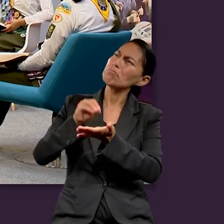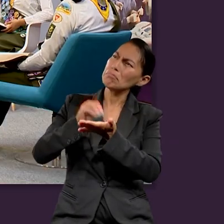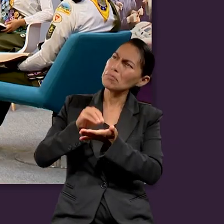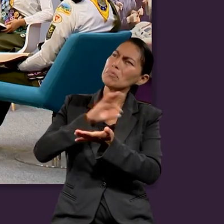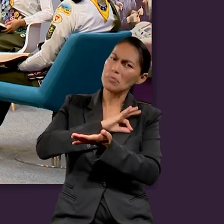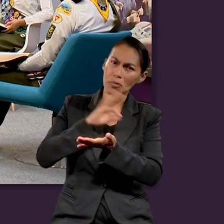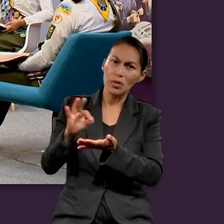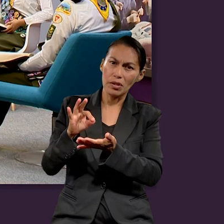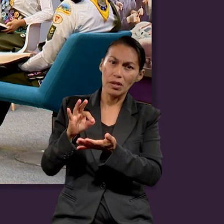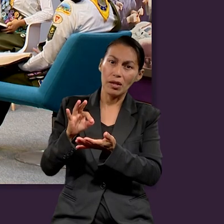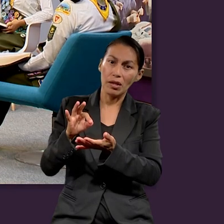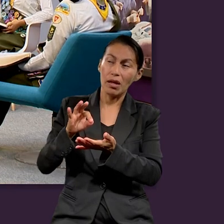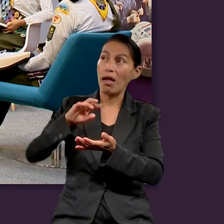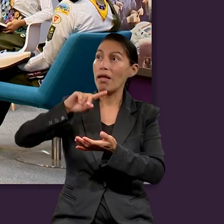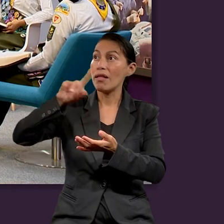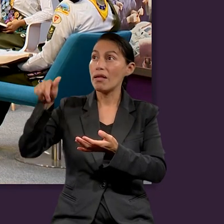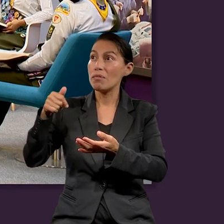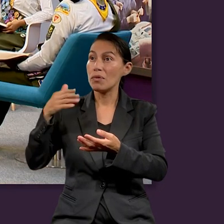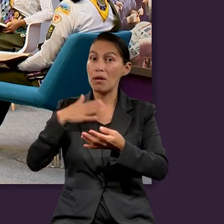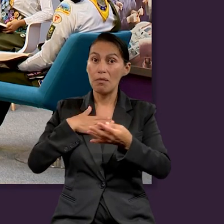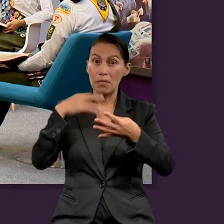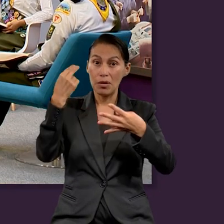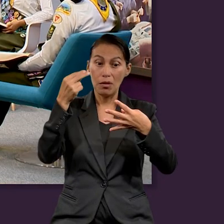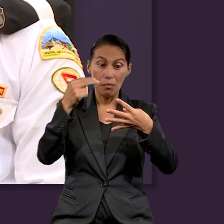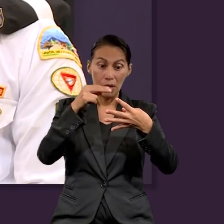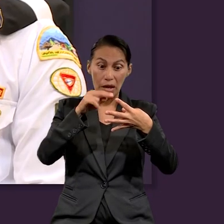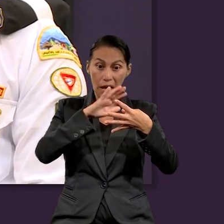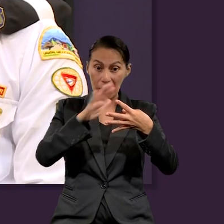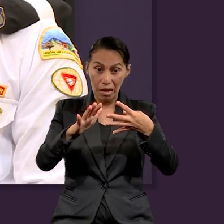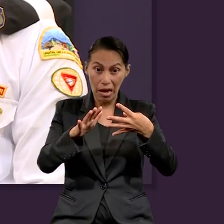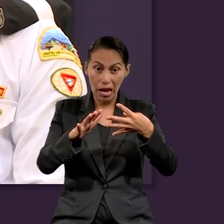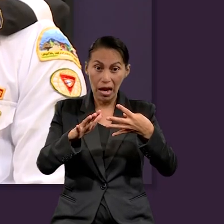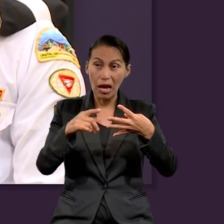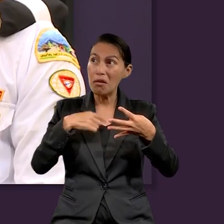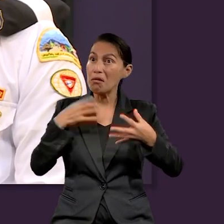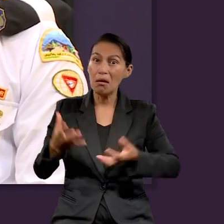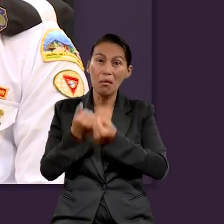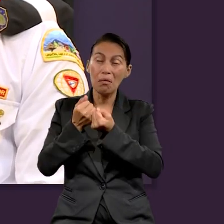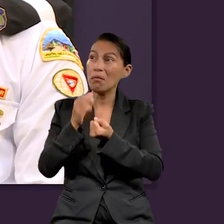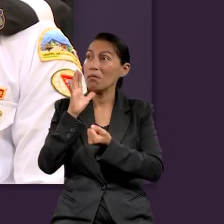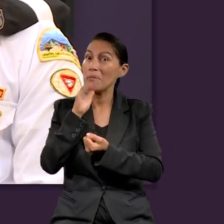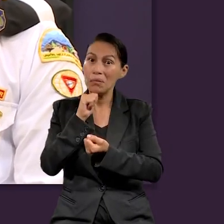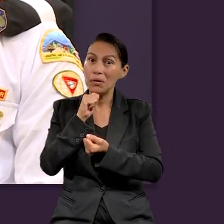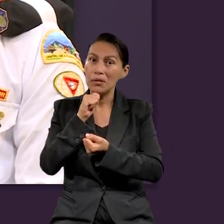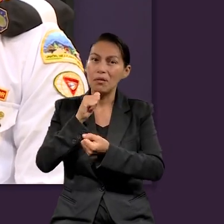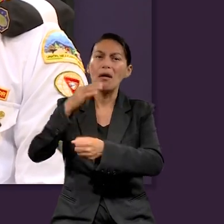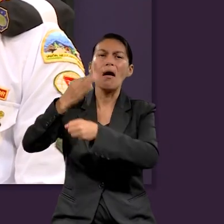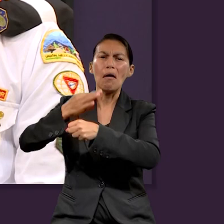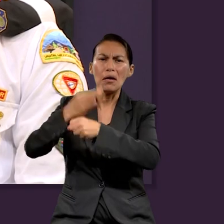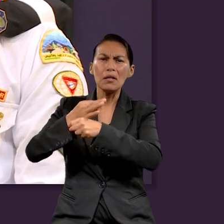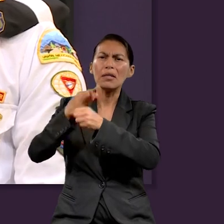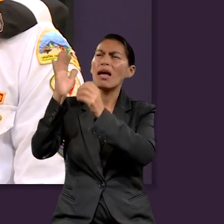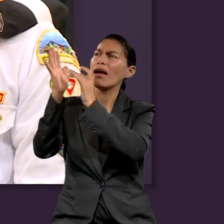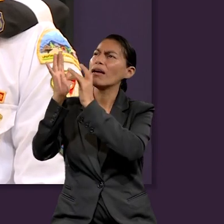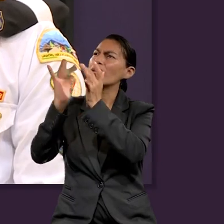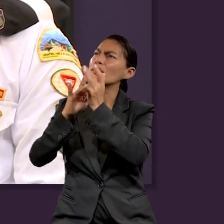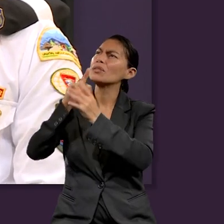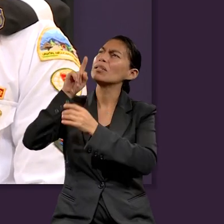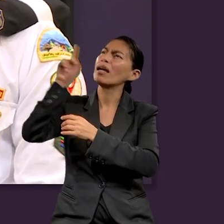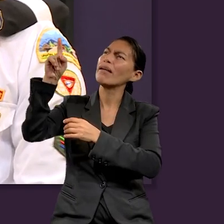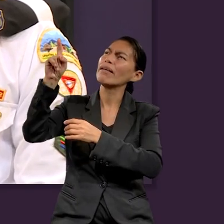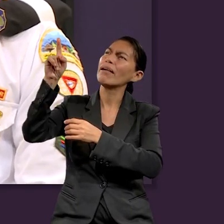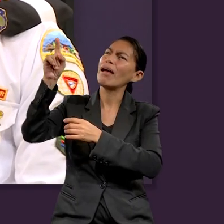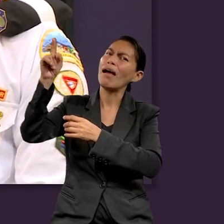nuestro nombre pase tristemente ya no habrá oportunidad para nosotros sin embargo nosotros estamos en el tiempo de Gracia cristo está intercediendo en este mismo momento